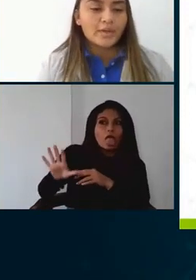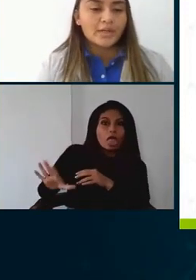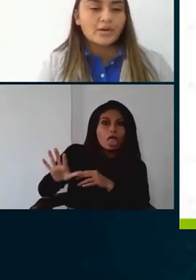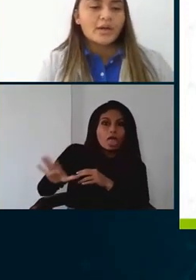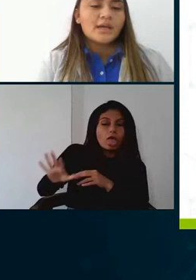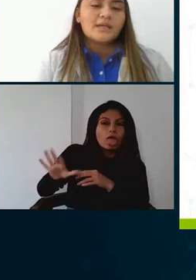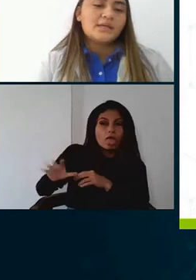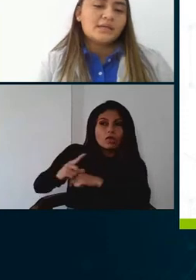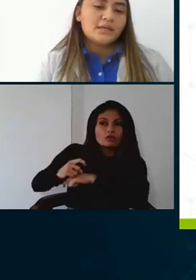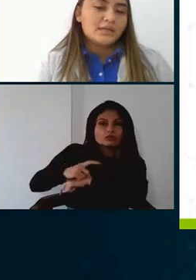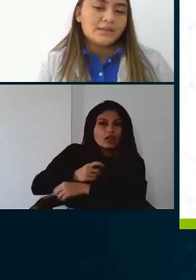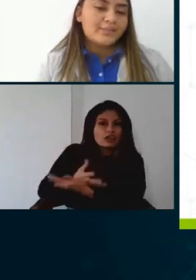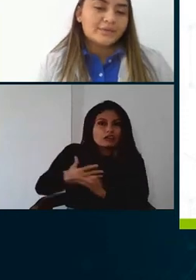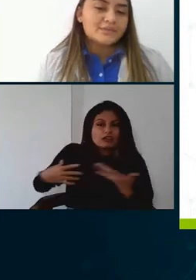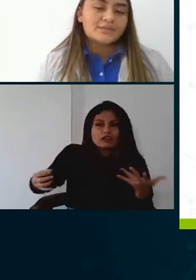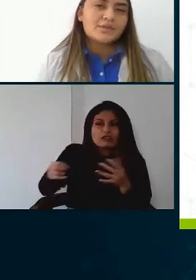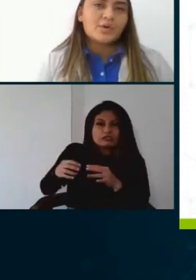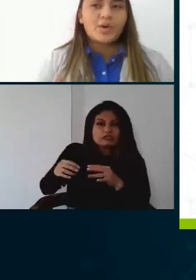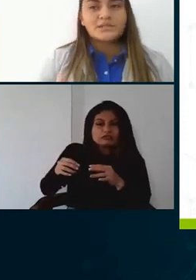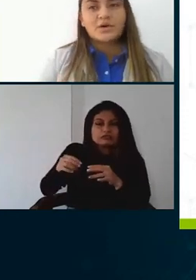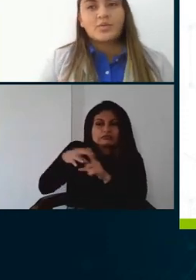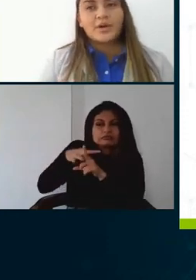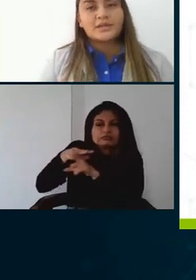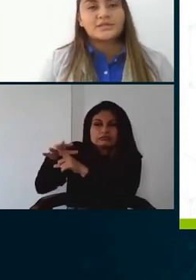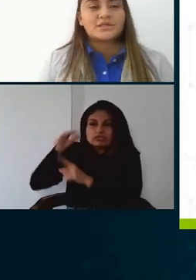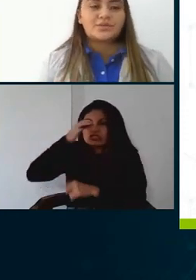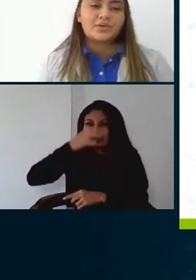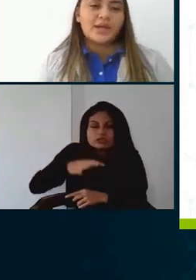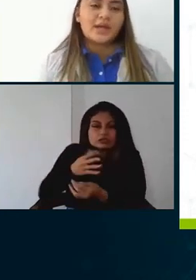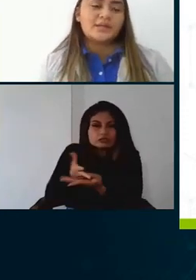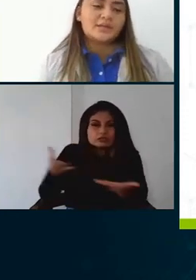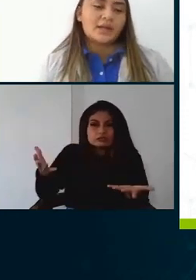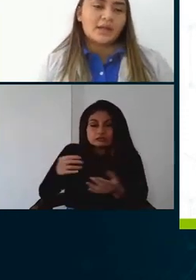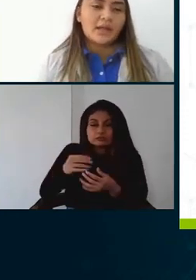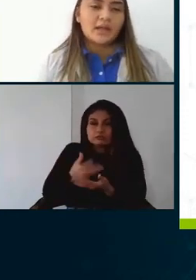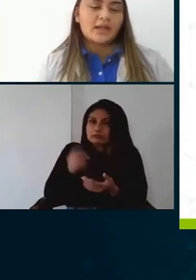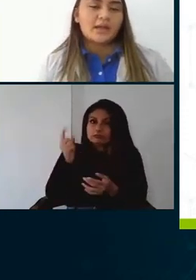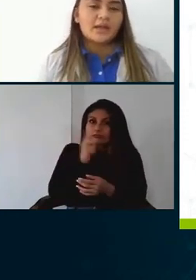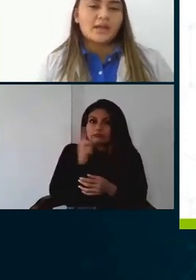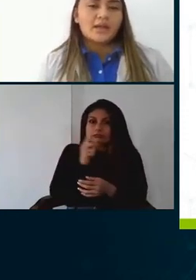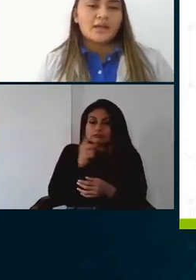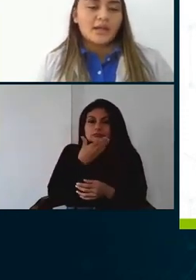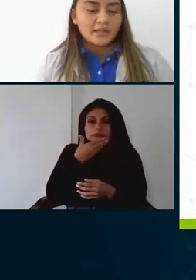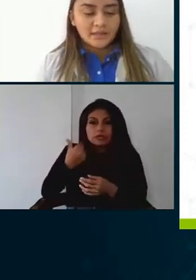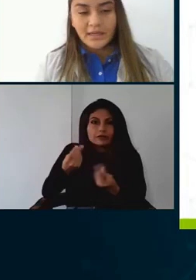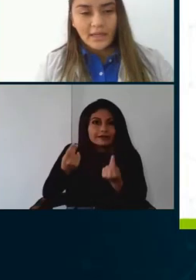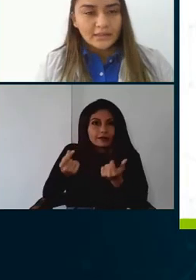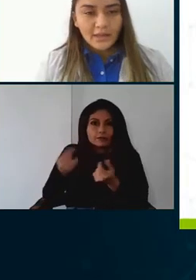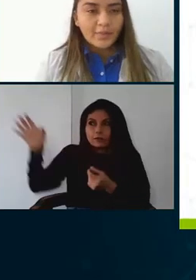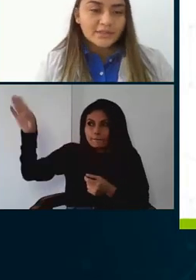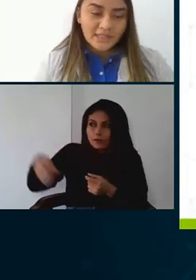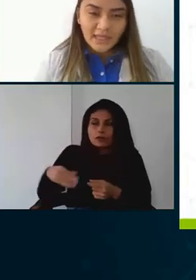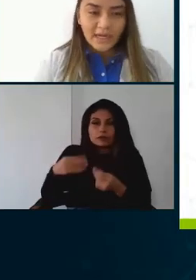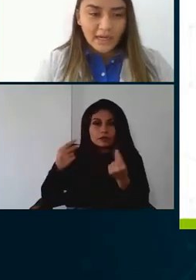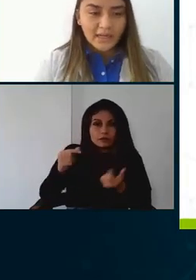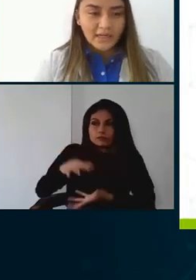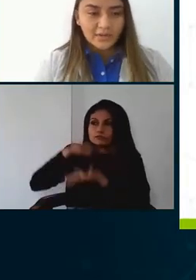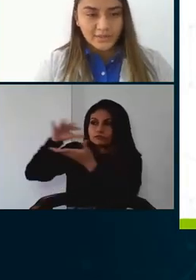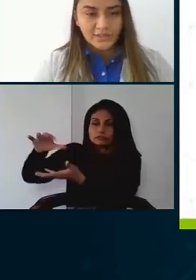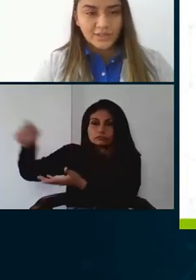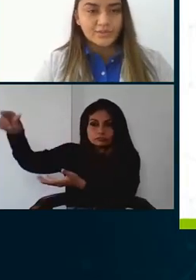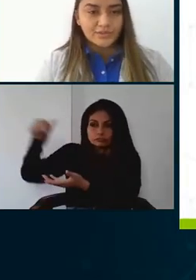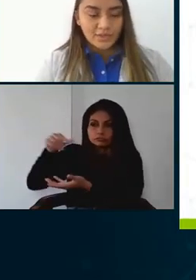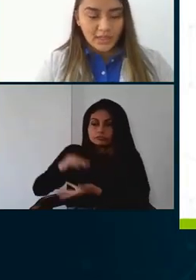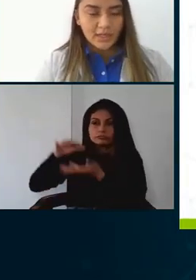en público y pues no haya como una trayectoria entre el tiempo que se queda